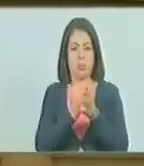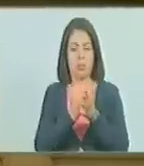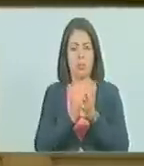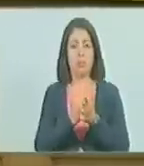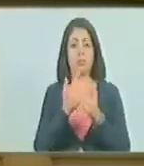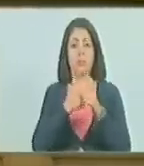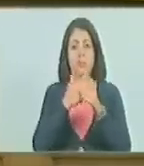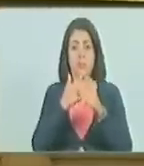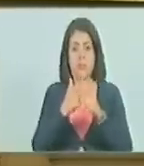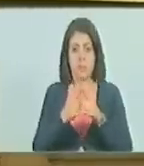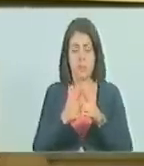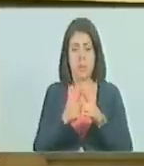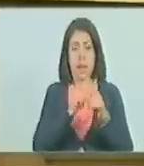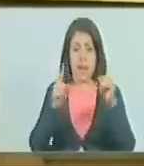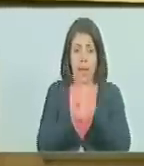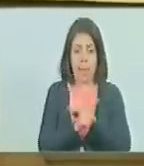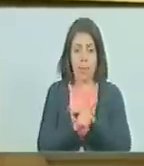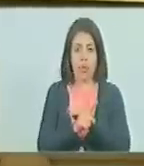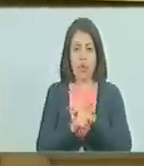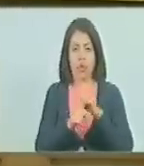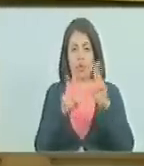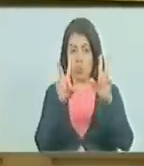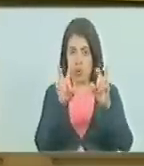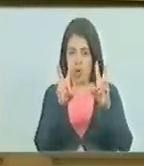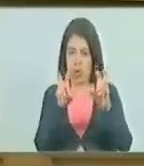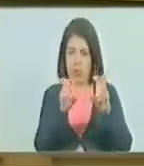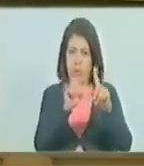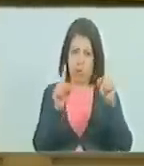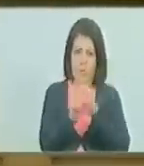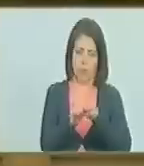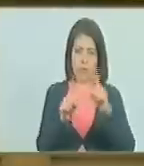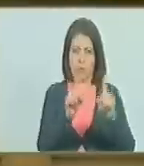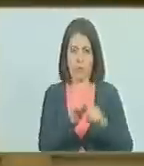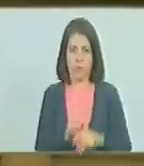En consideración con las modificaciones.